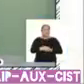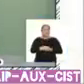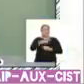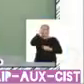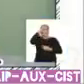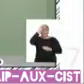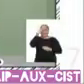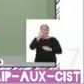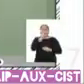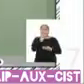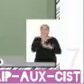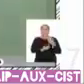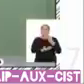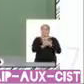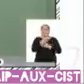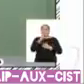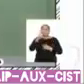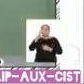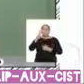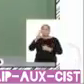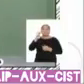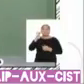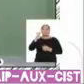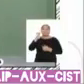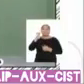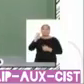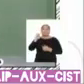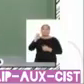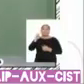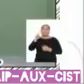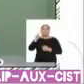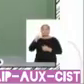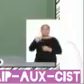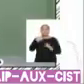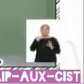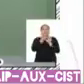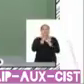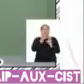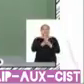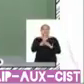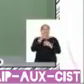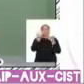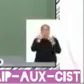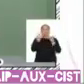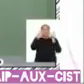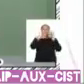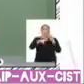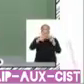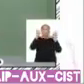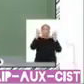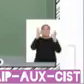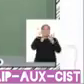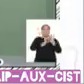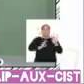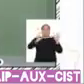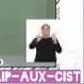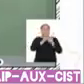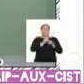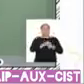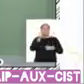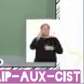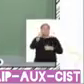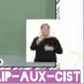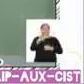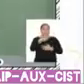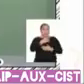Chicos y chicas, buenos días. Mi nombre es Brady Cordoba, yo soy psicóloga educativa. Y el día de hoy vamos a tocar un tema sumamente importante que es